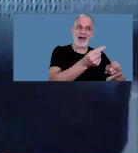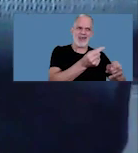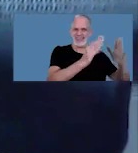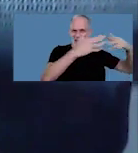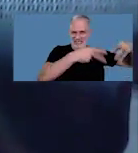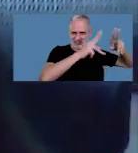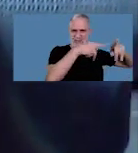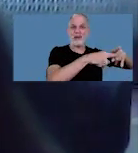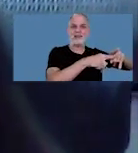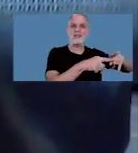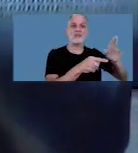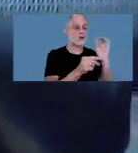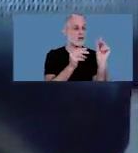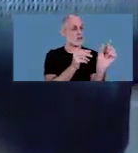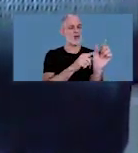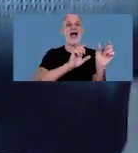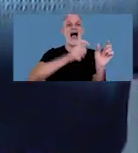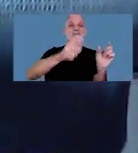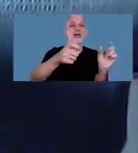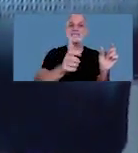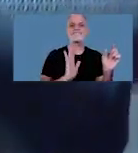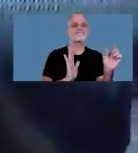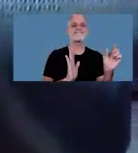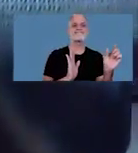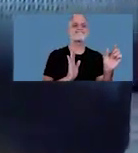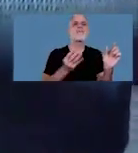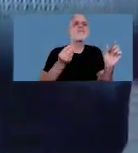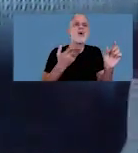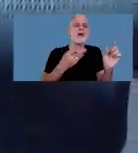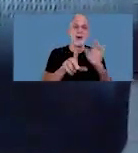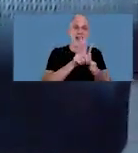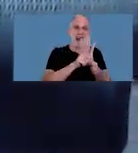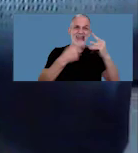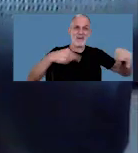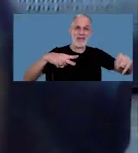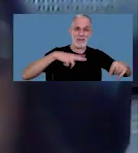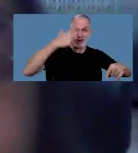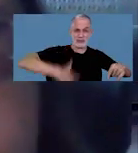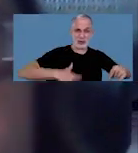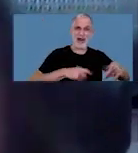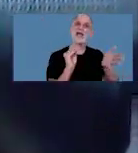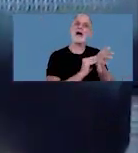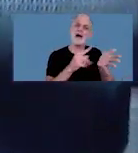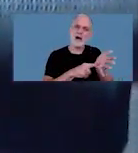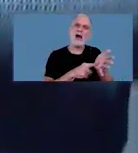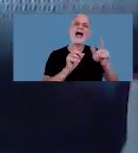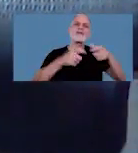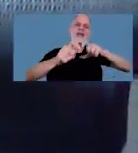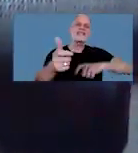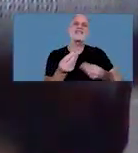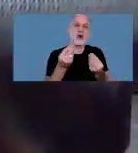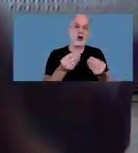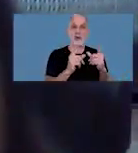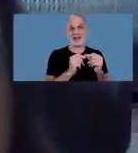inmueble no lo puedo actualizar por lo que decíamos. ¿Por qué? Porque la ley de bienes personales tiene previsto para la actualización el